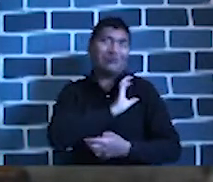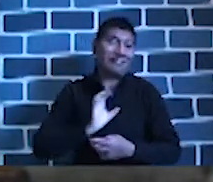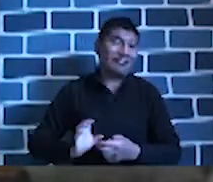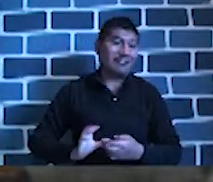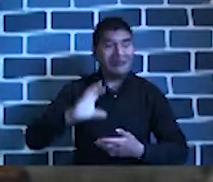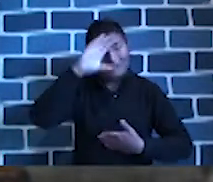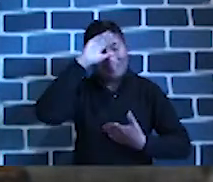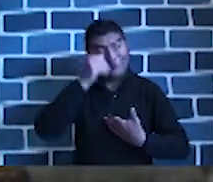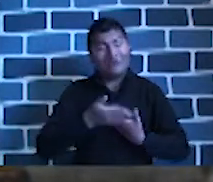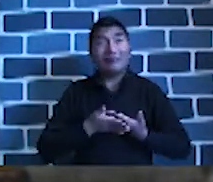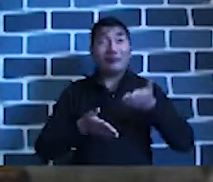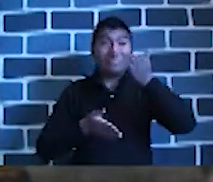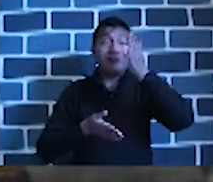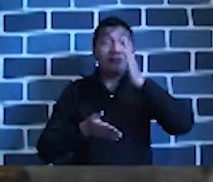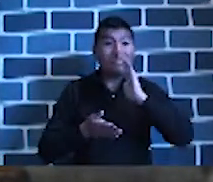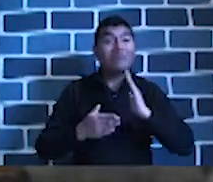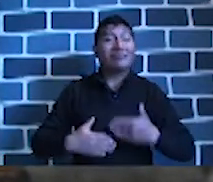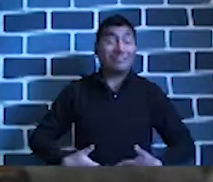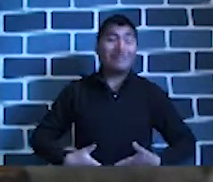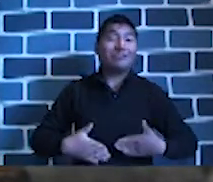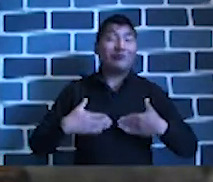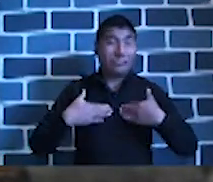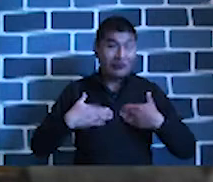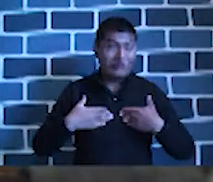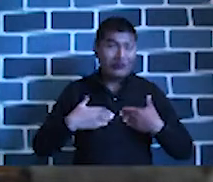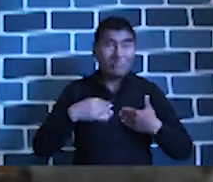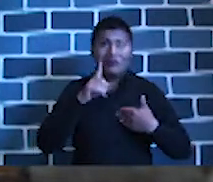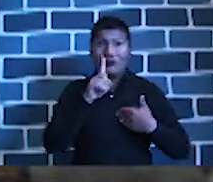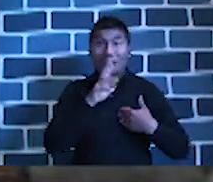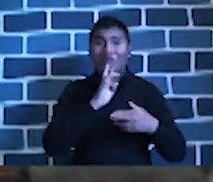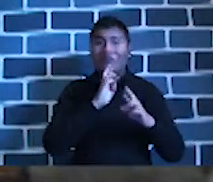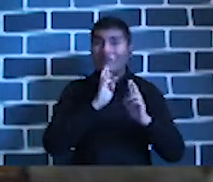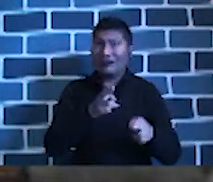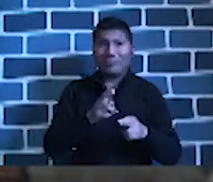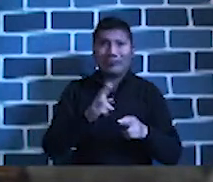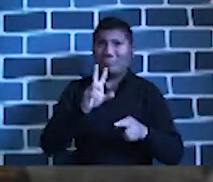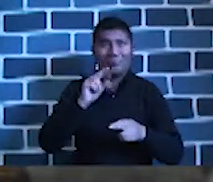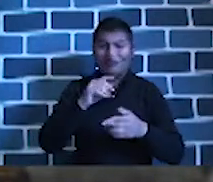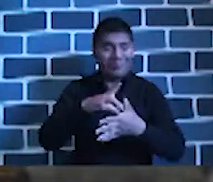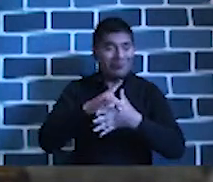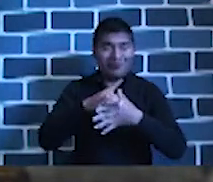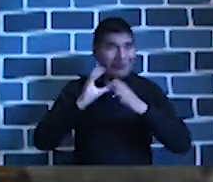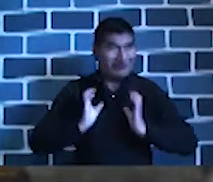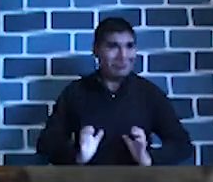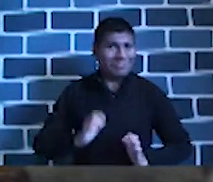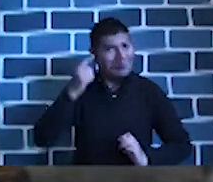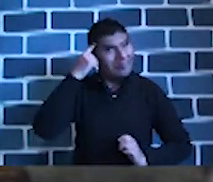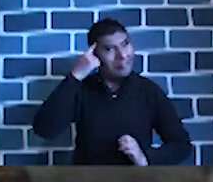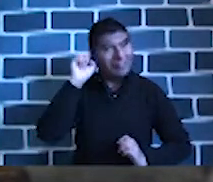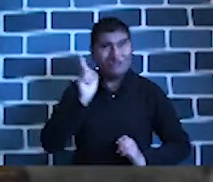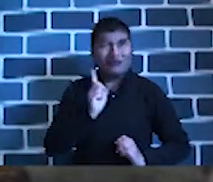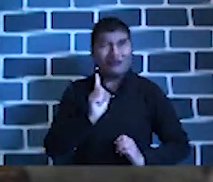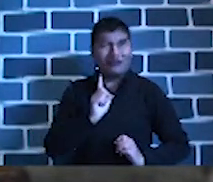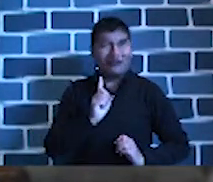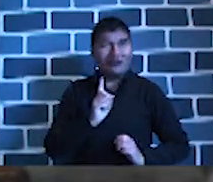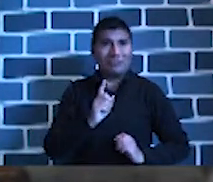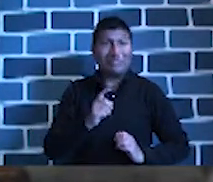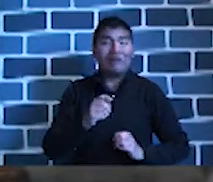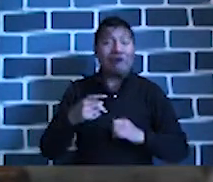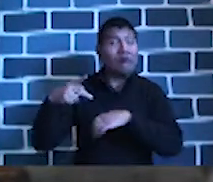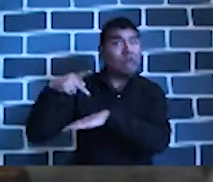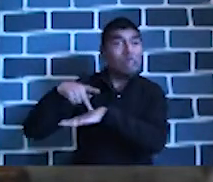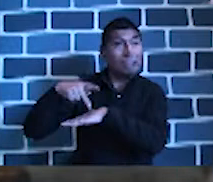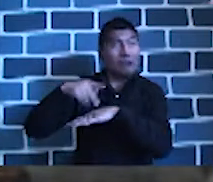del Dios vivo. Es una respuesta que no viene de la carne, de lo que a Pedro